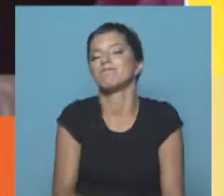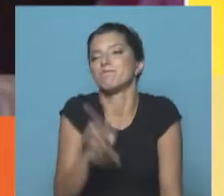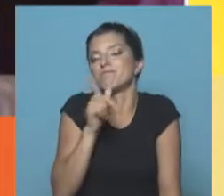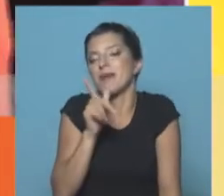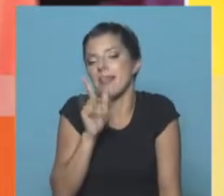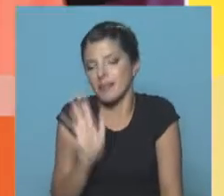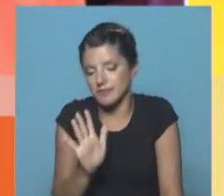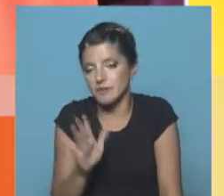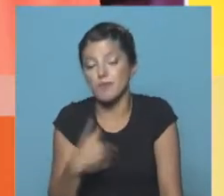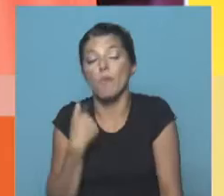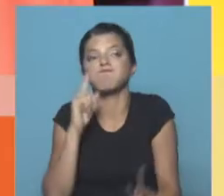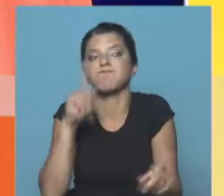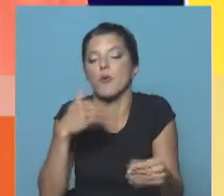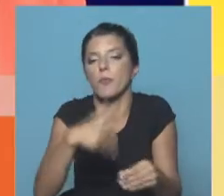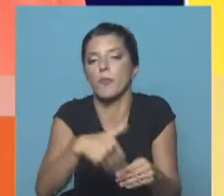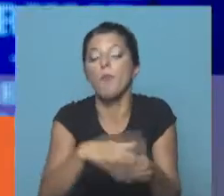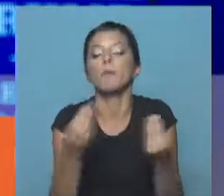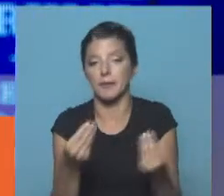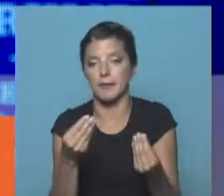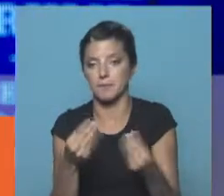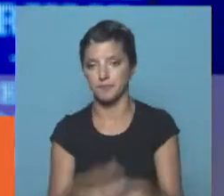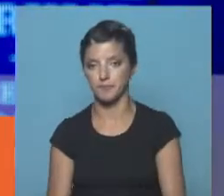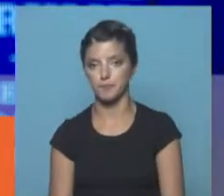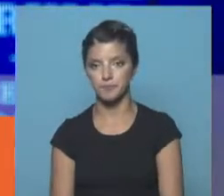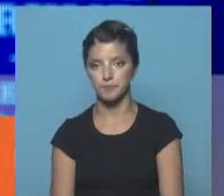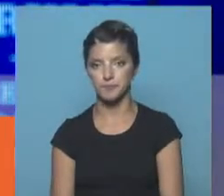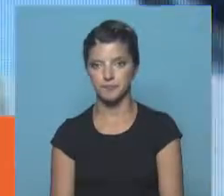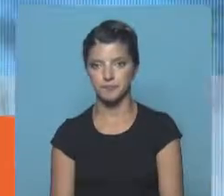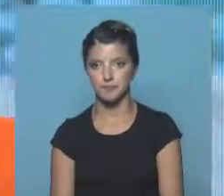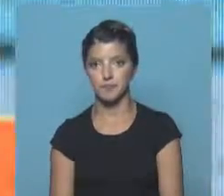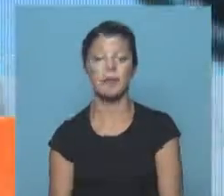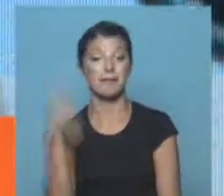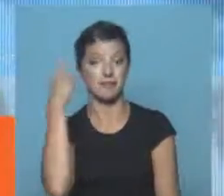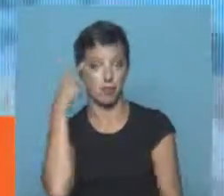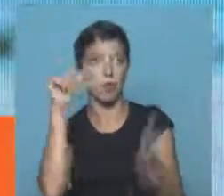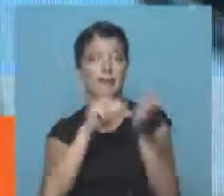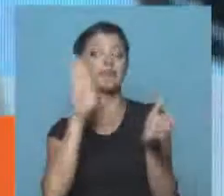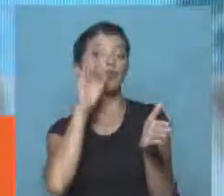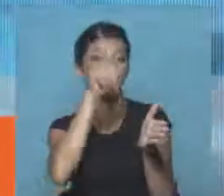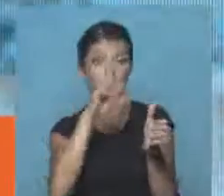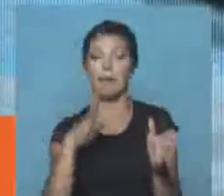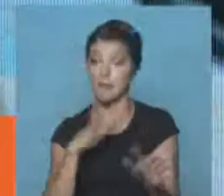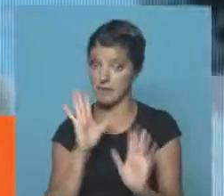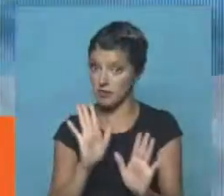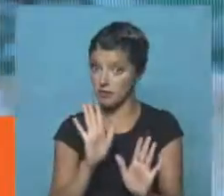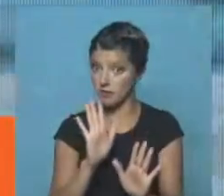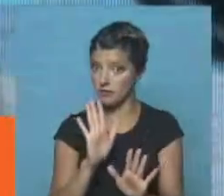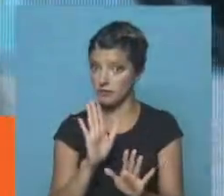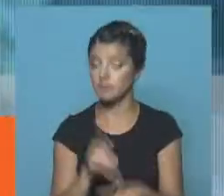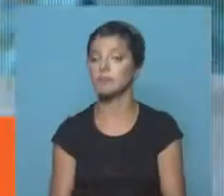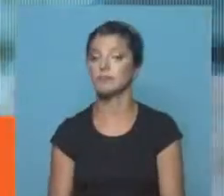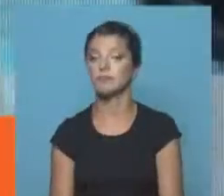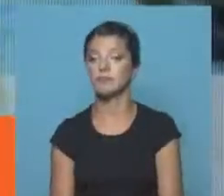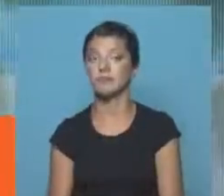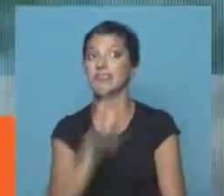pueden llegar esos choques de intereses, porque también esos intereses puestos en juego, nada menos que en Estados Unidos, yo creo que van a limitar bastante lo que pueda uno